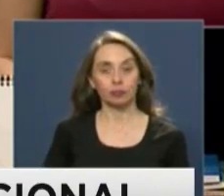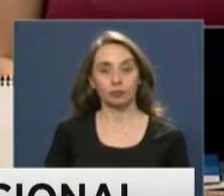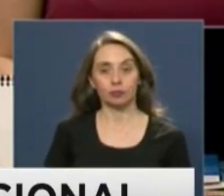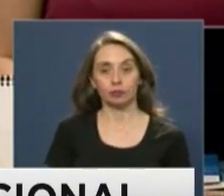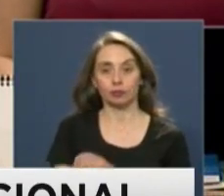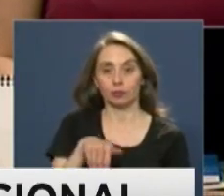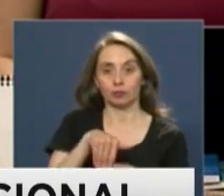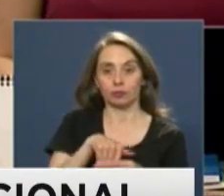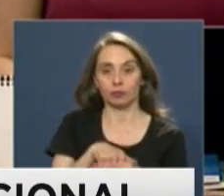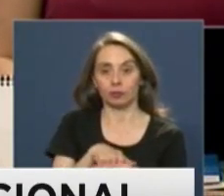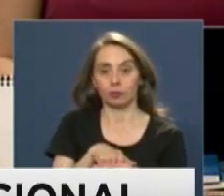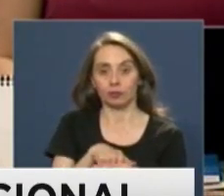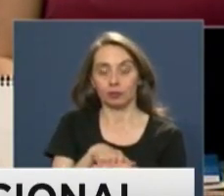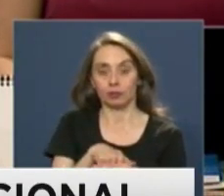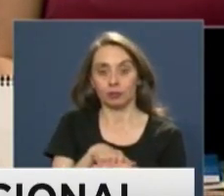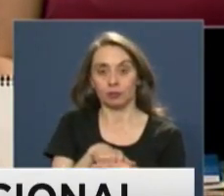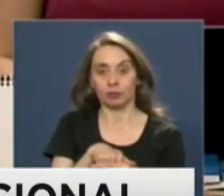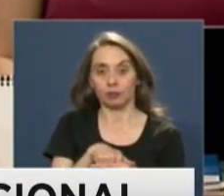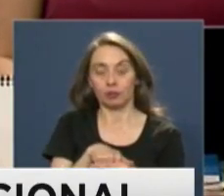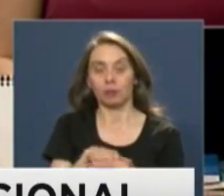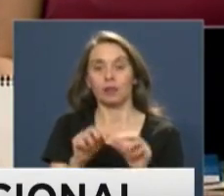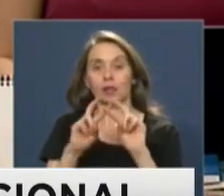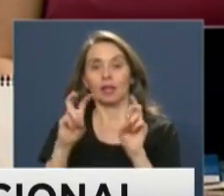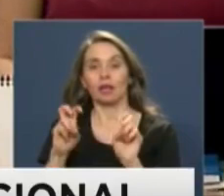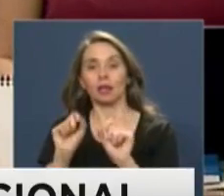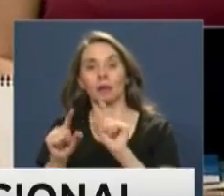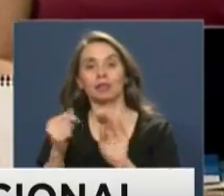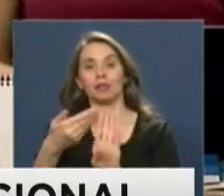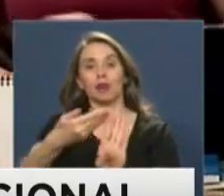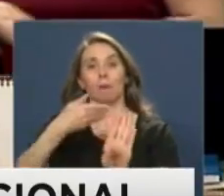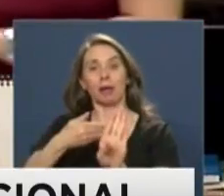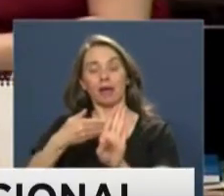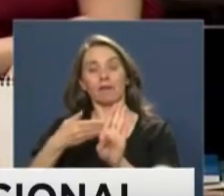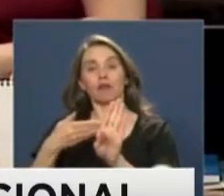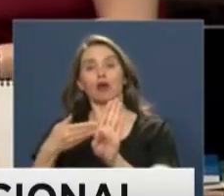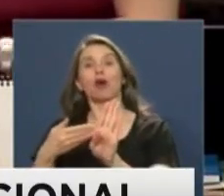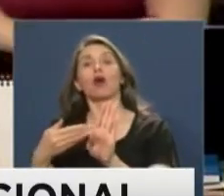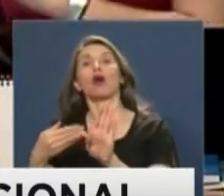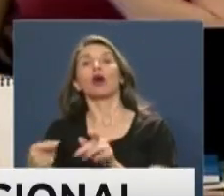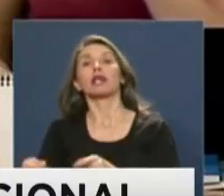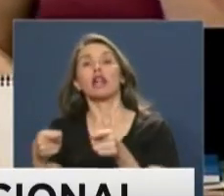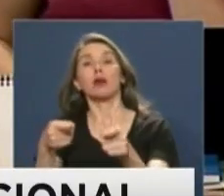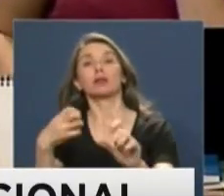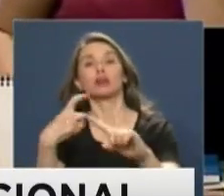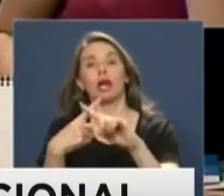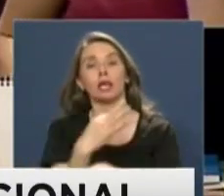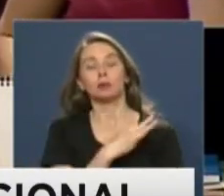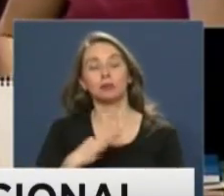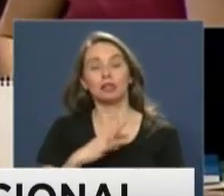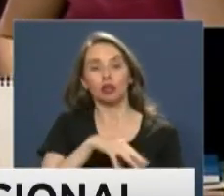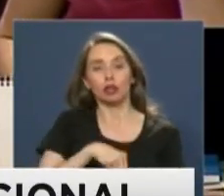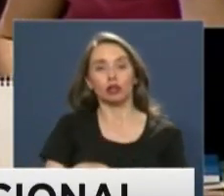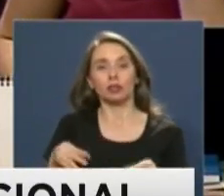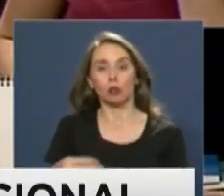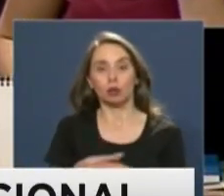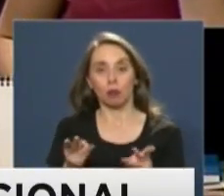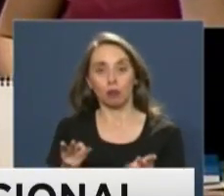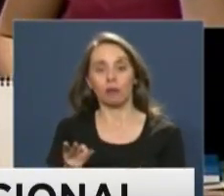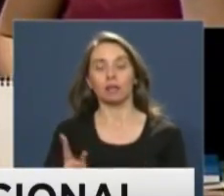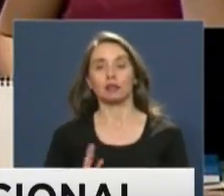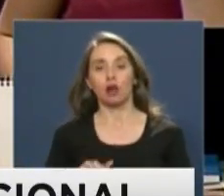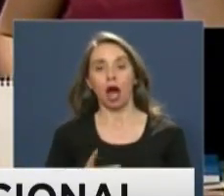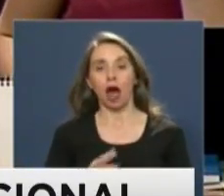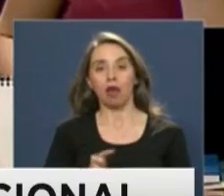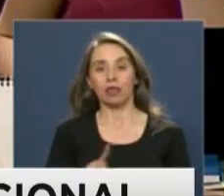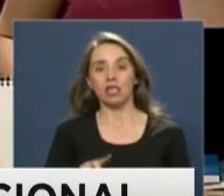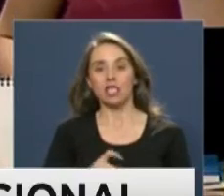En votación, la cuestión previa deducida por el exministro del Interior y Seguridad Pública, señor Andrés